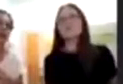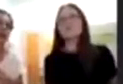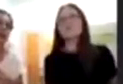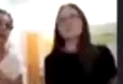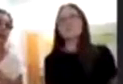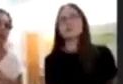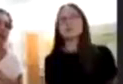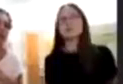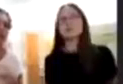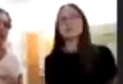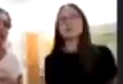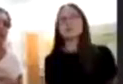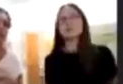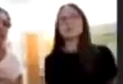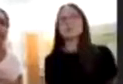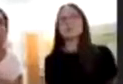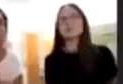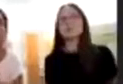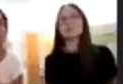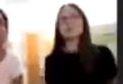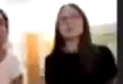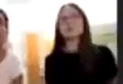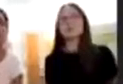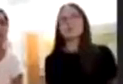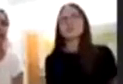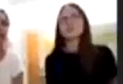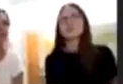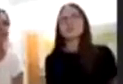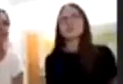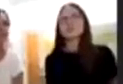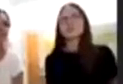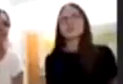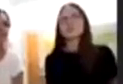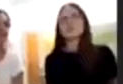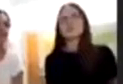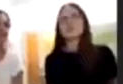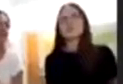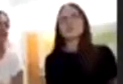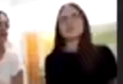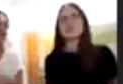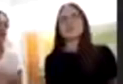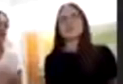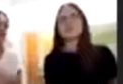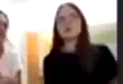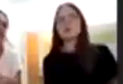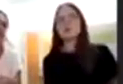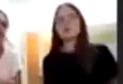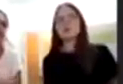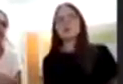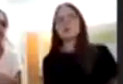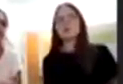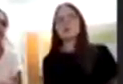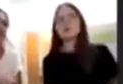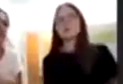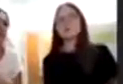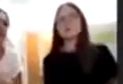entre los grandes espacios verdes y los pequeños, o sea,